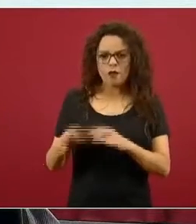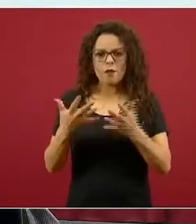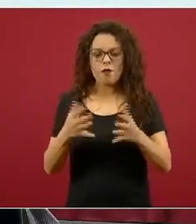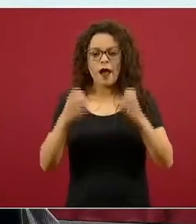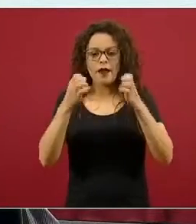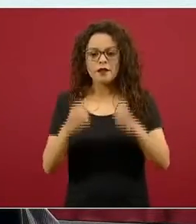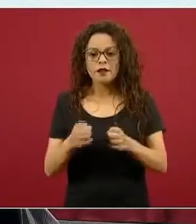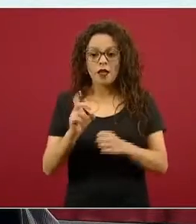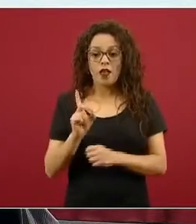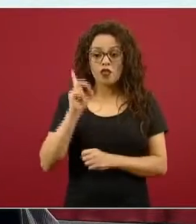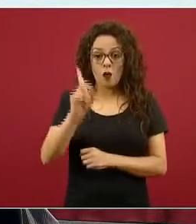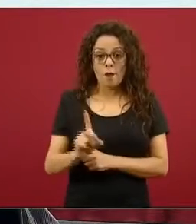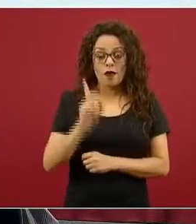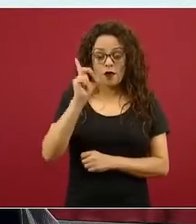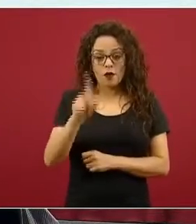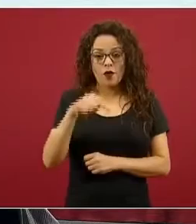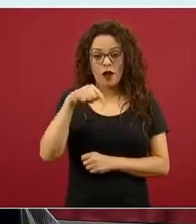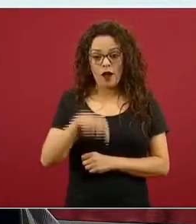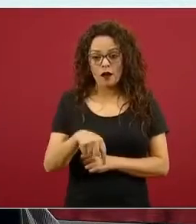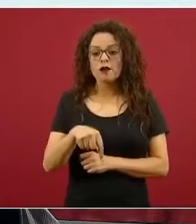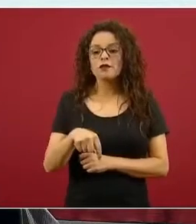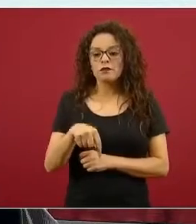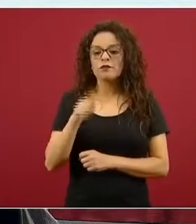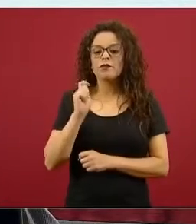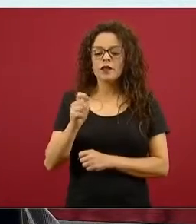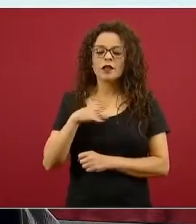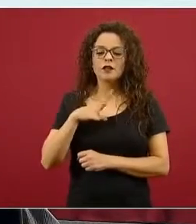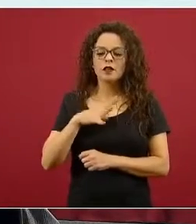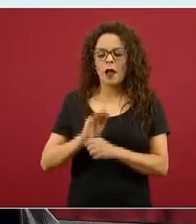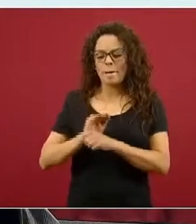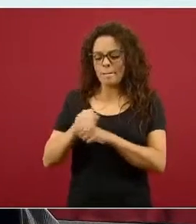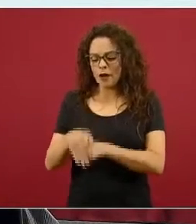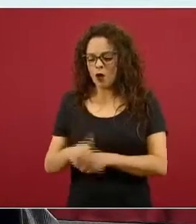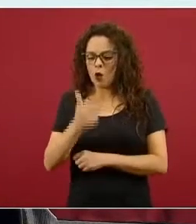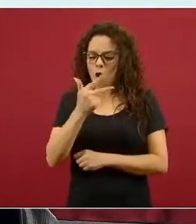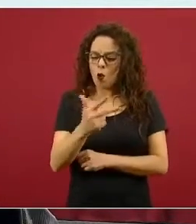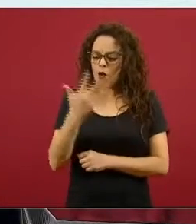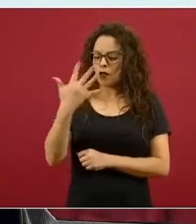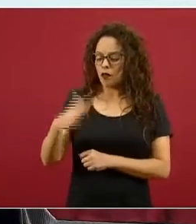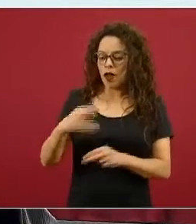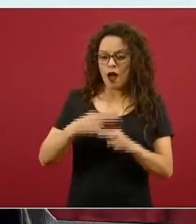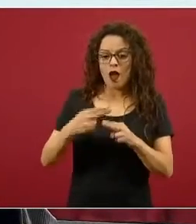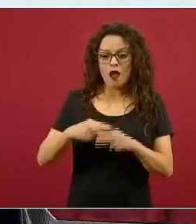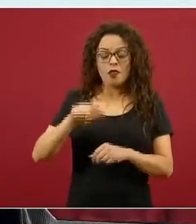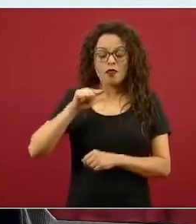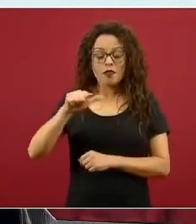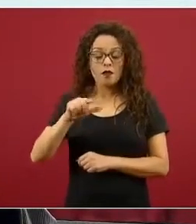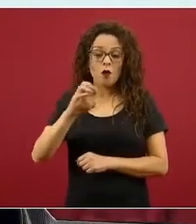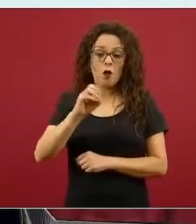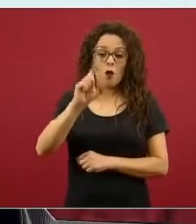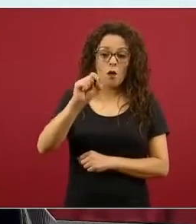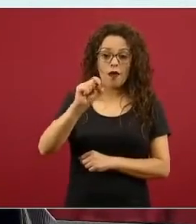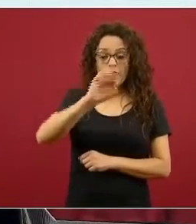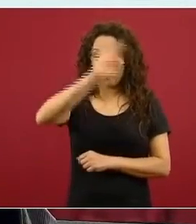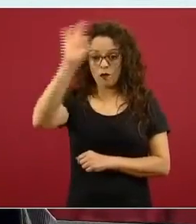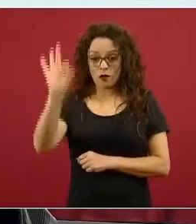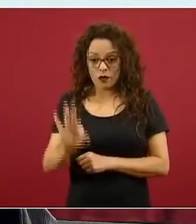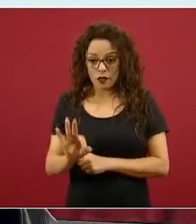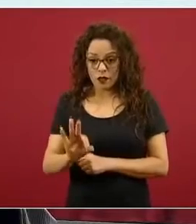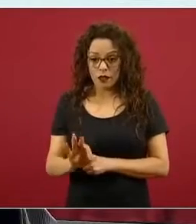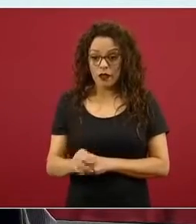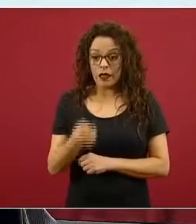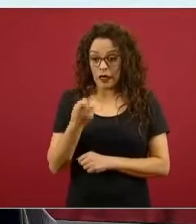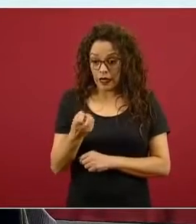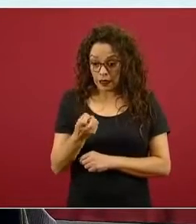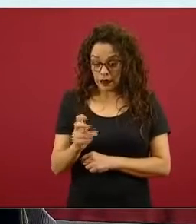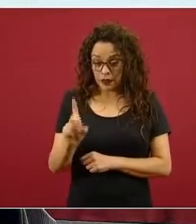en los domingos presentando un descenso de 8, de 10, de hasta 17, hasta 20%, y este